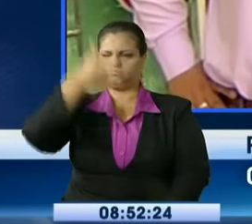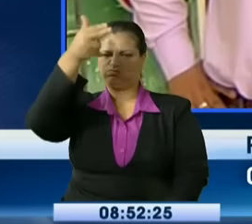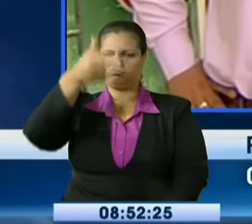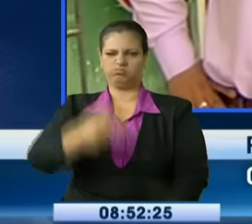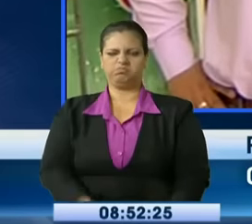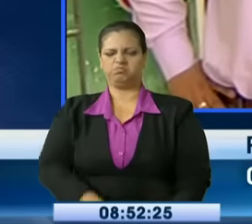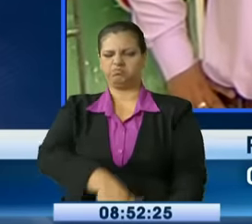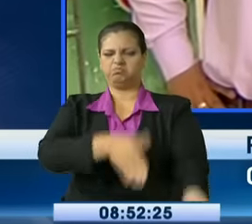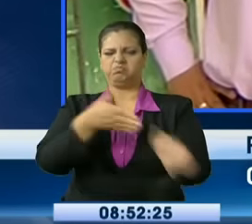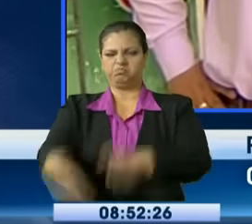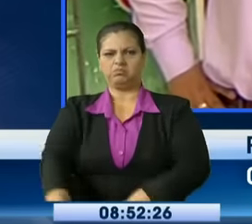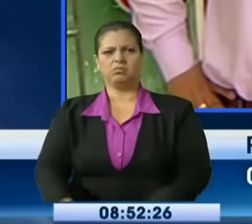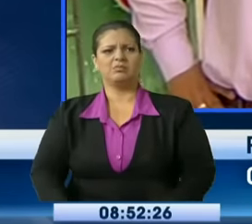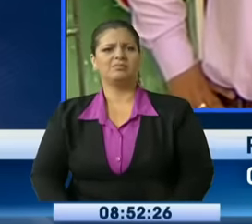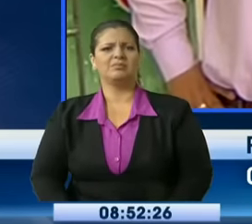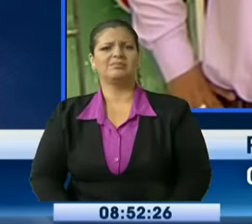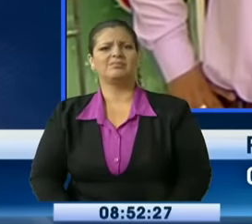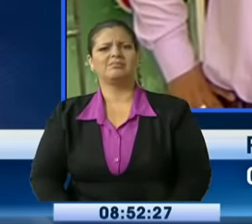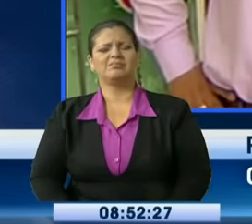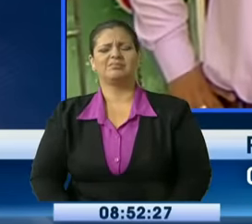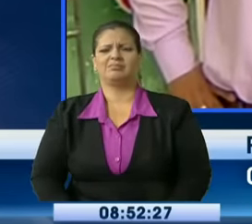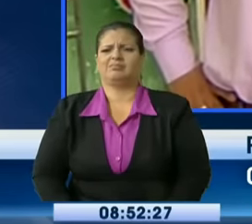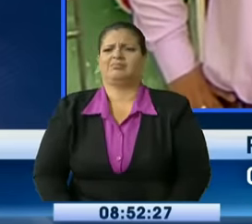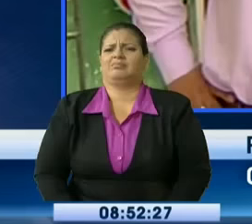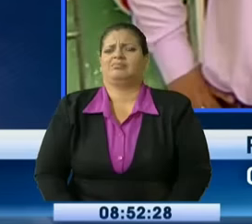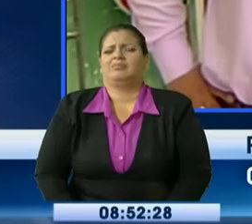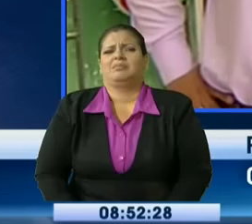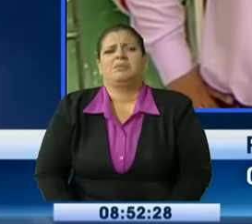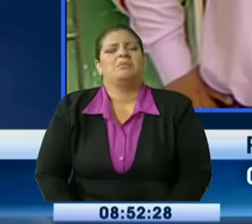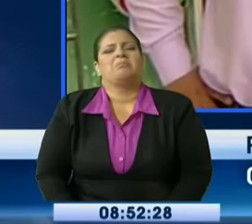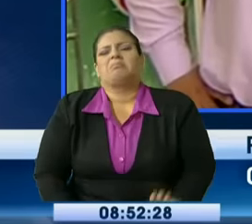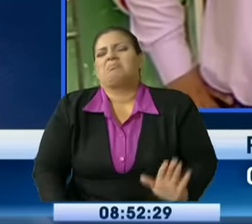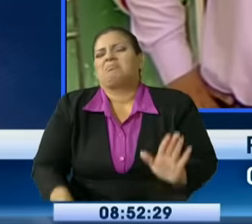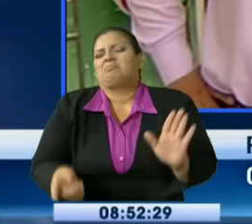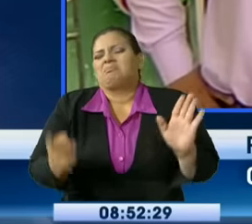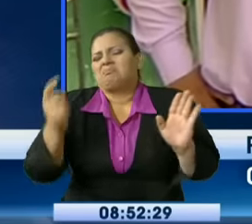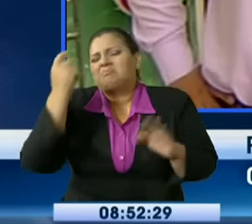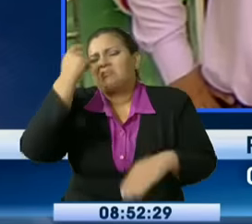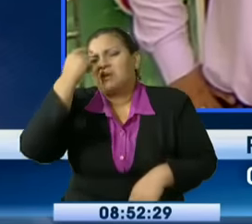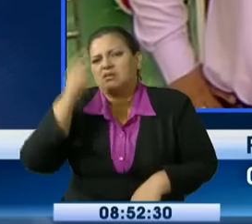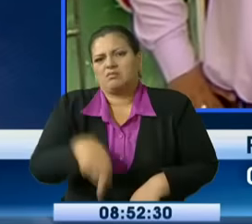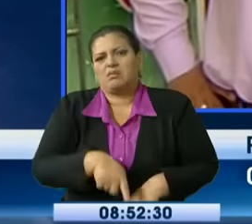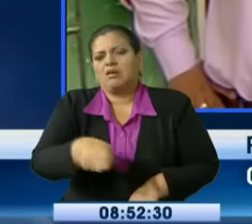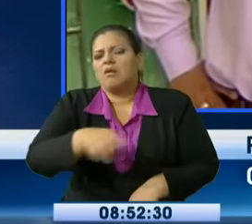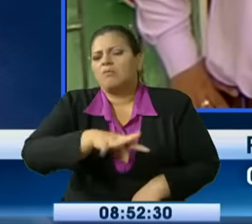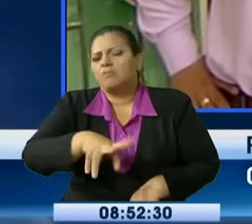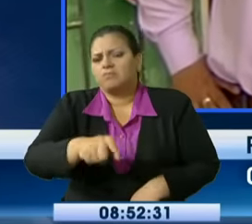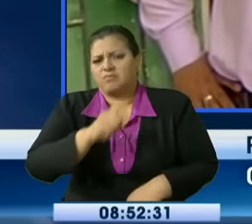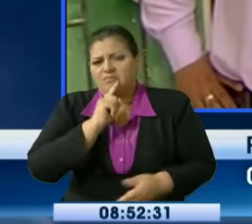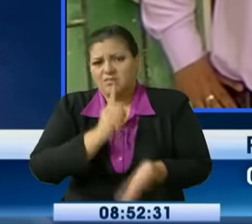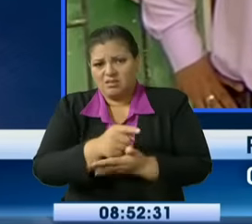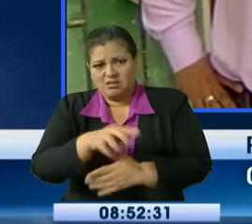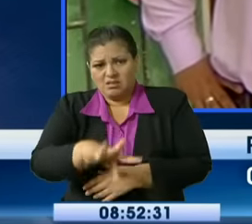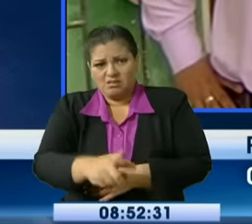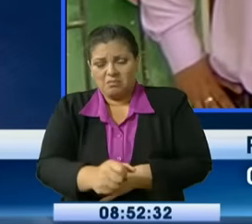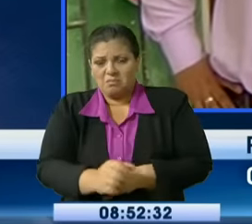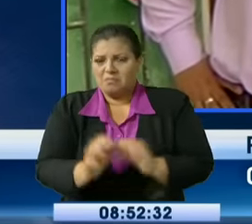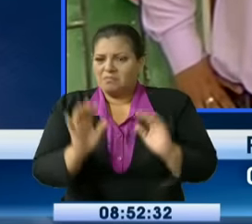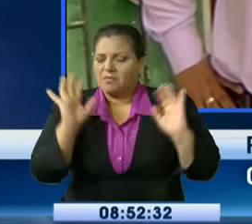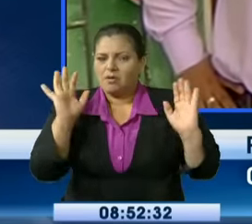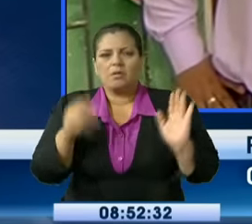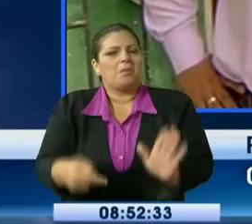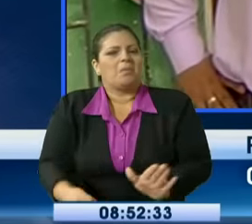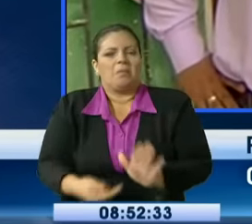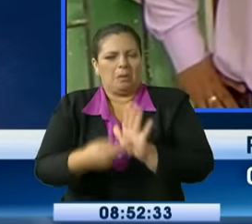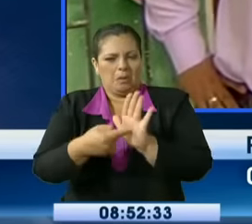familia, la situación se pudo haber arreglado. Yo por eso tengo esa, no sé... Tengo